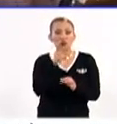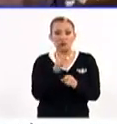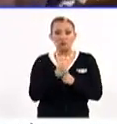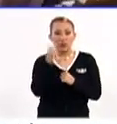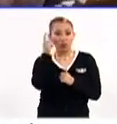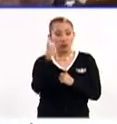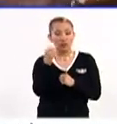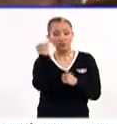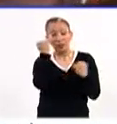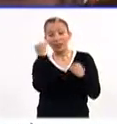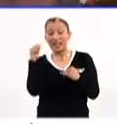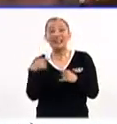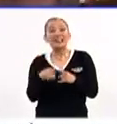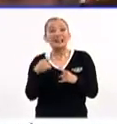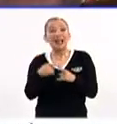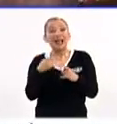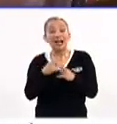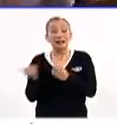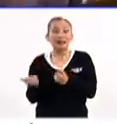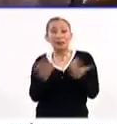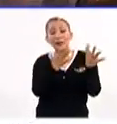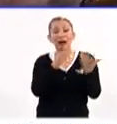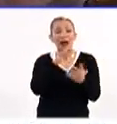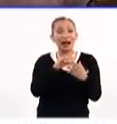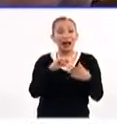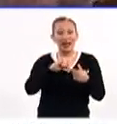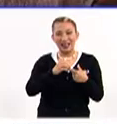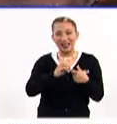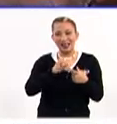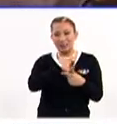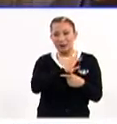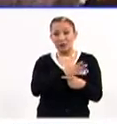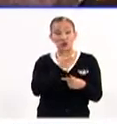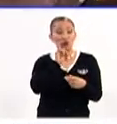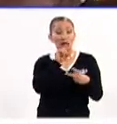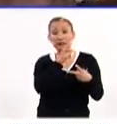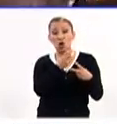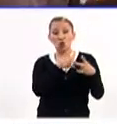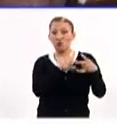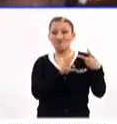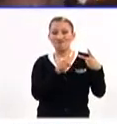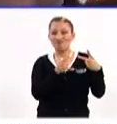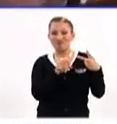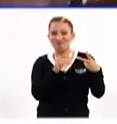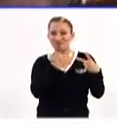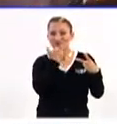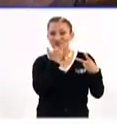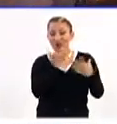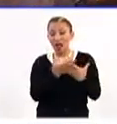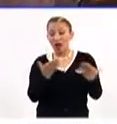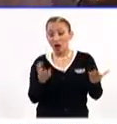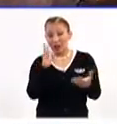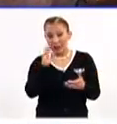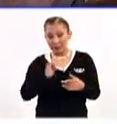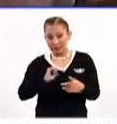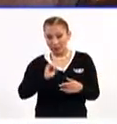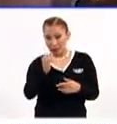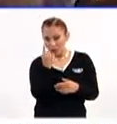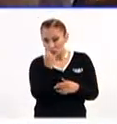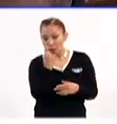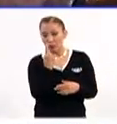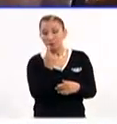nuestro prejuicio de que los que importaban eran los españoles y la mujer indígena era secundaria. Sin embargo, a la fecha, en el siglo